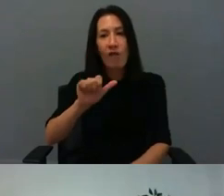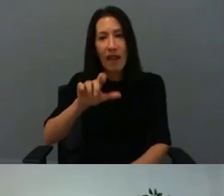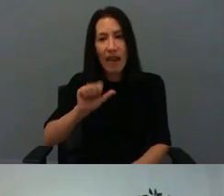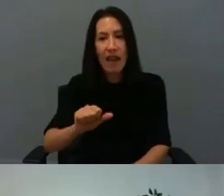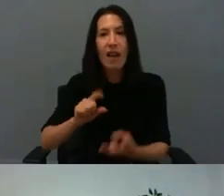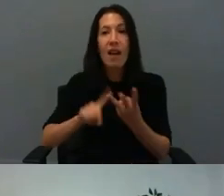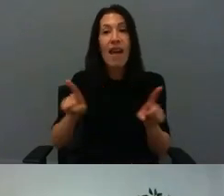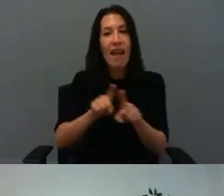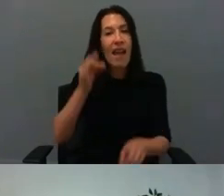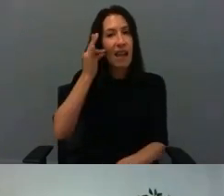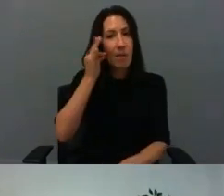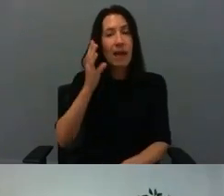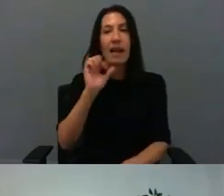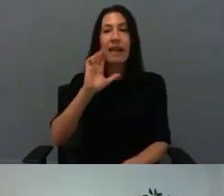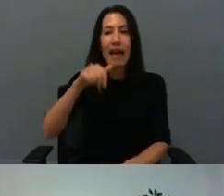y Carmen.